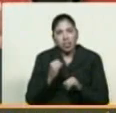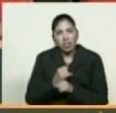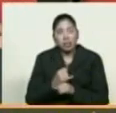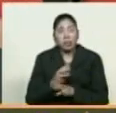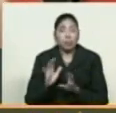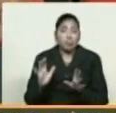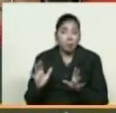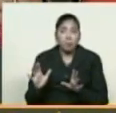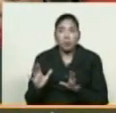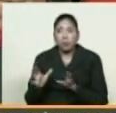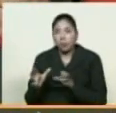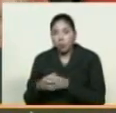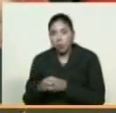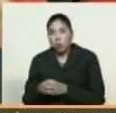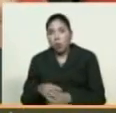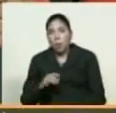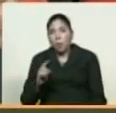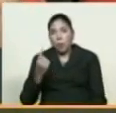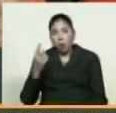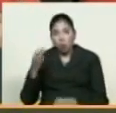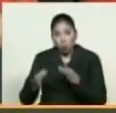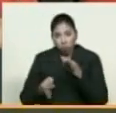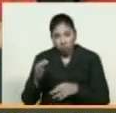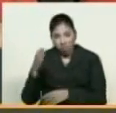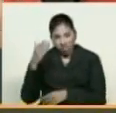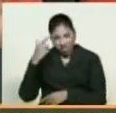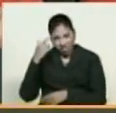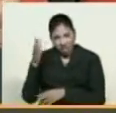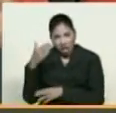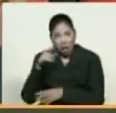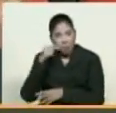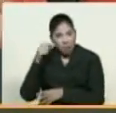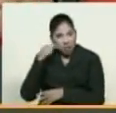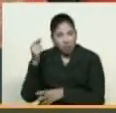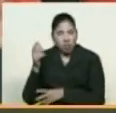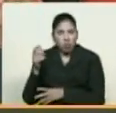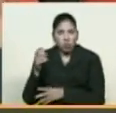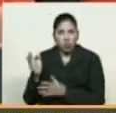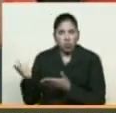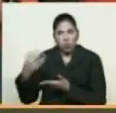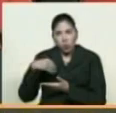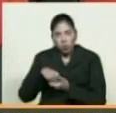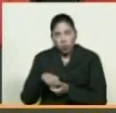lo inexplicable, porque no habían podido recoger el 0,5% de las firmas cuando ellos dicen que son